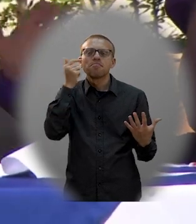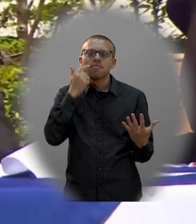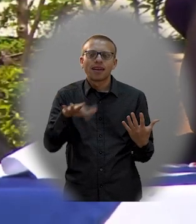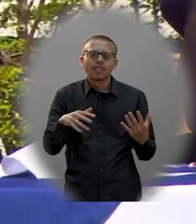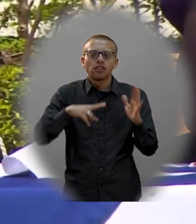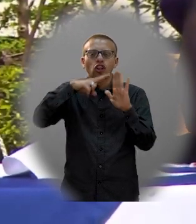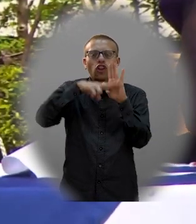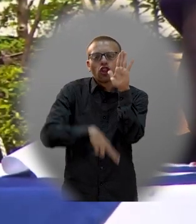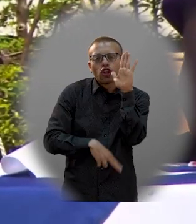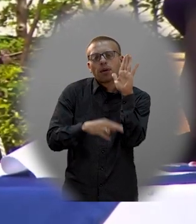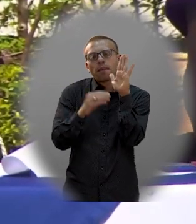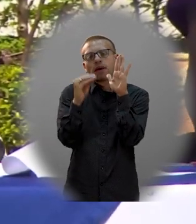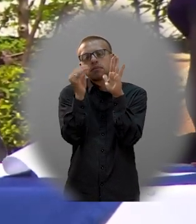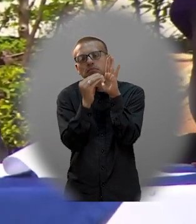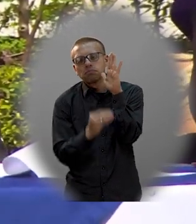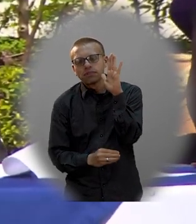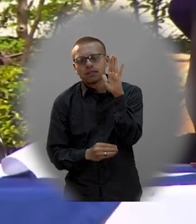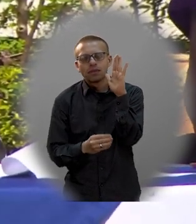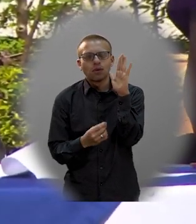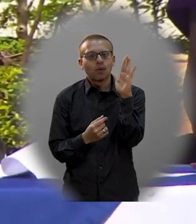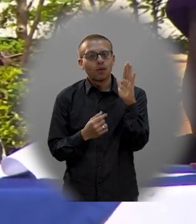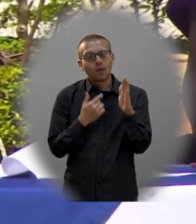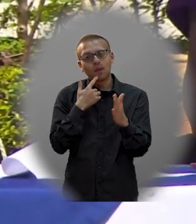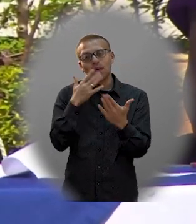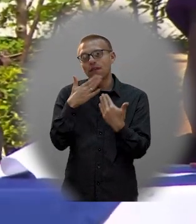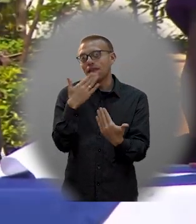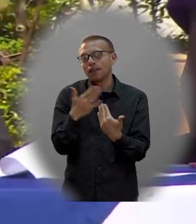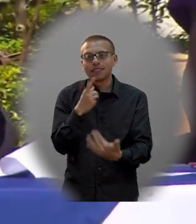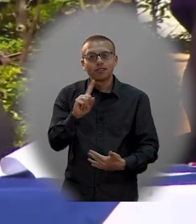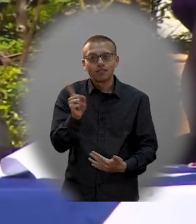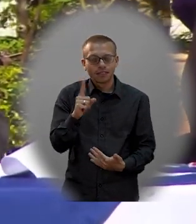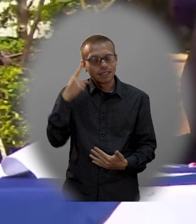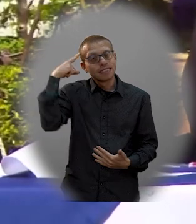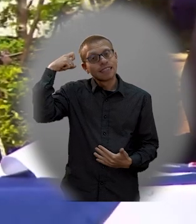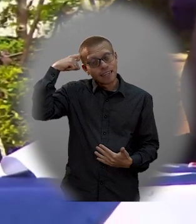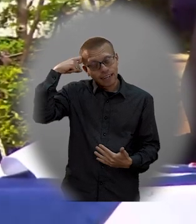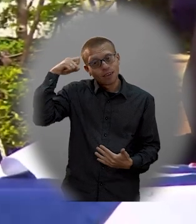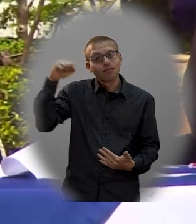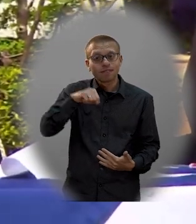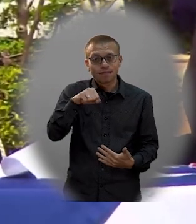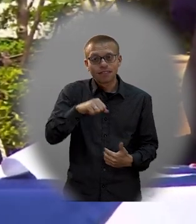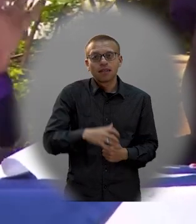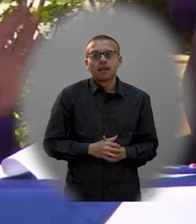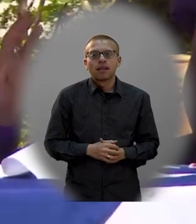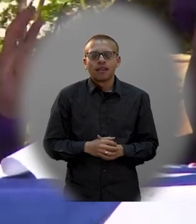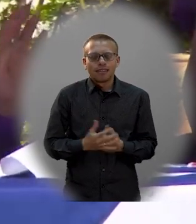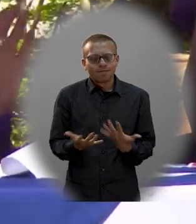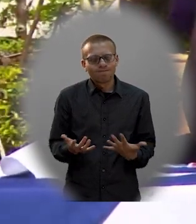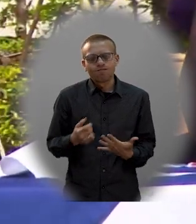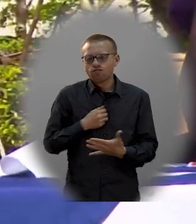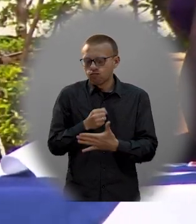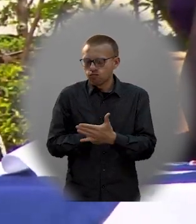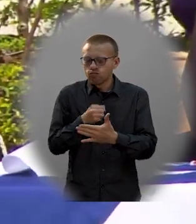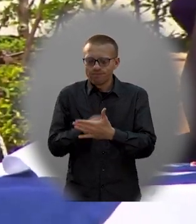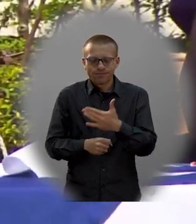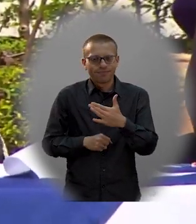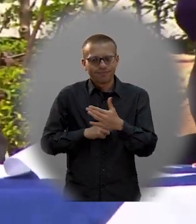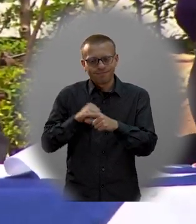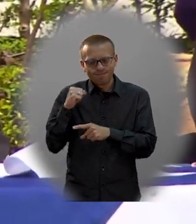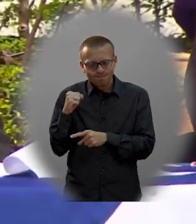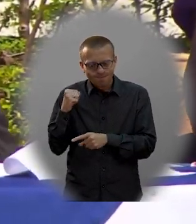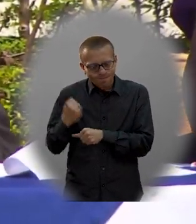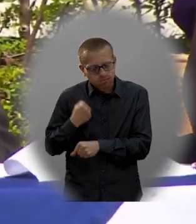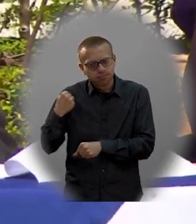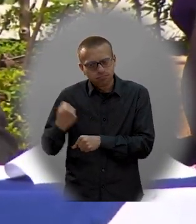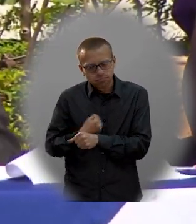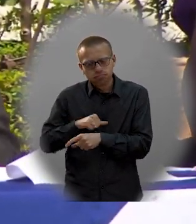prescriptiva, normativa? Yo creo que no es fácil, es un reto enorme, y que hay que seguir haciendo esto que estamos haciendo, el